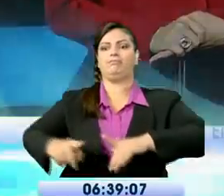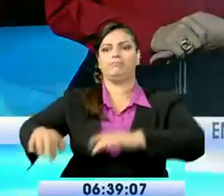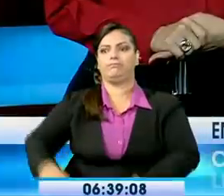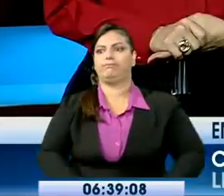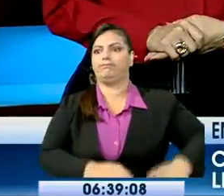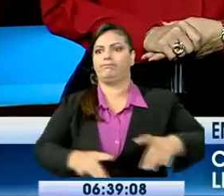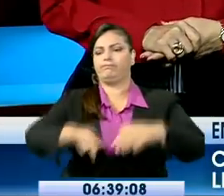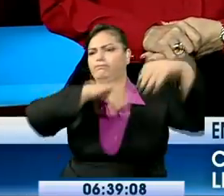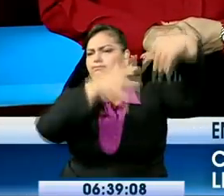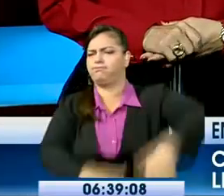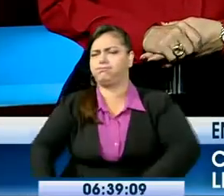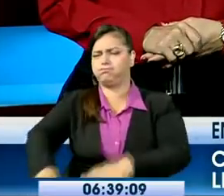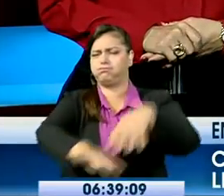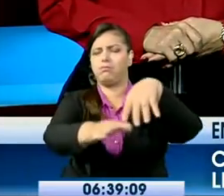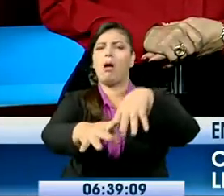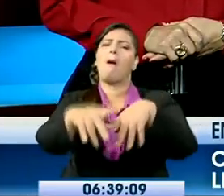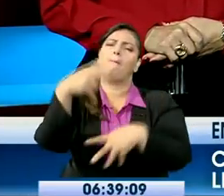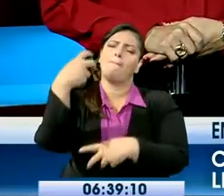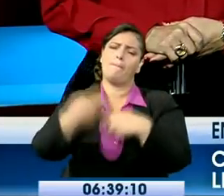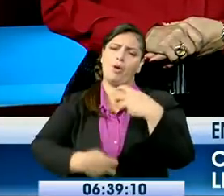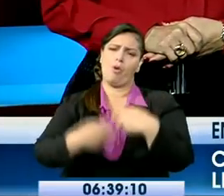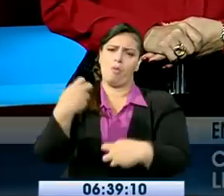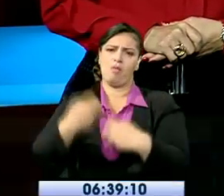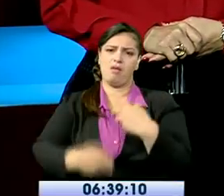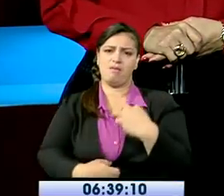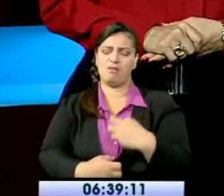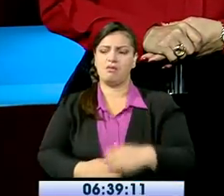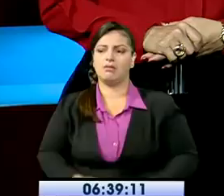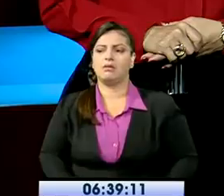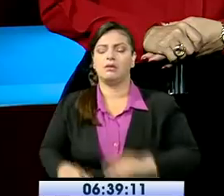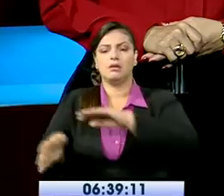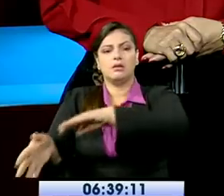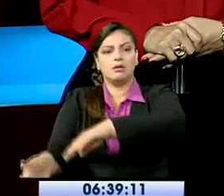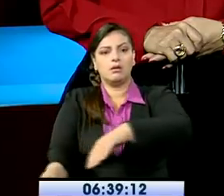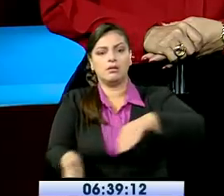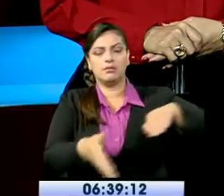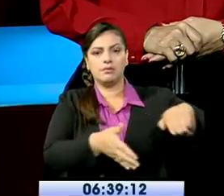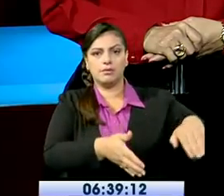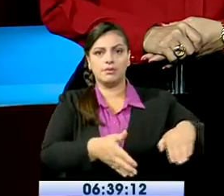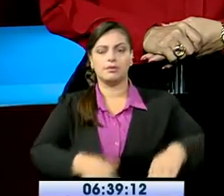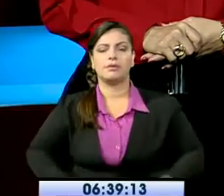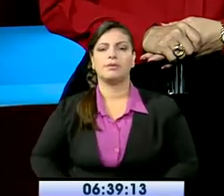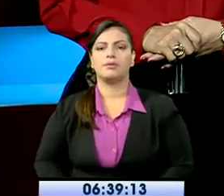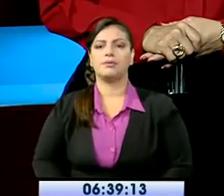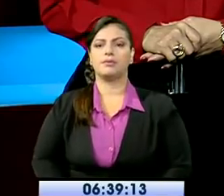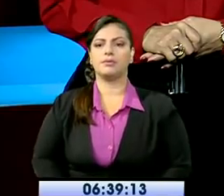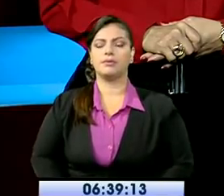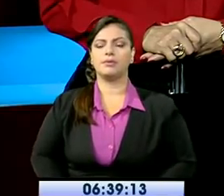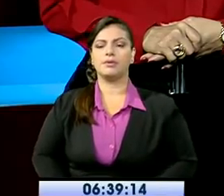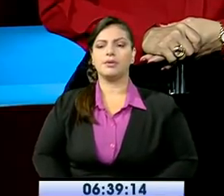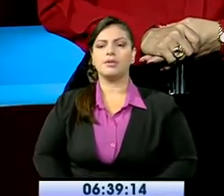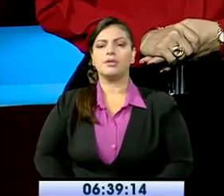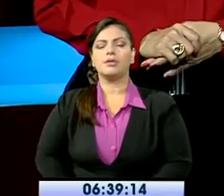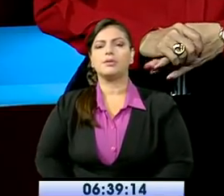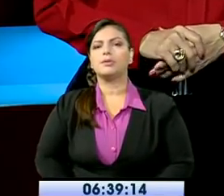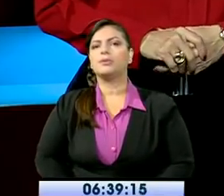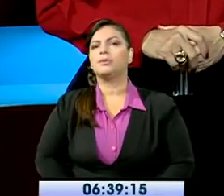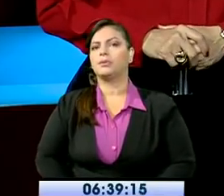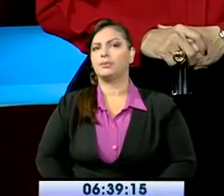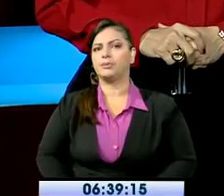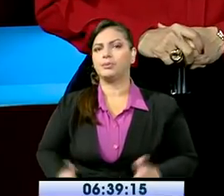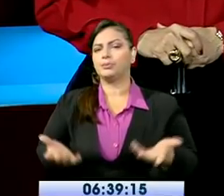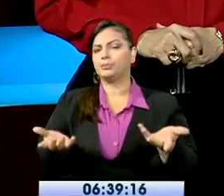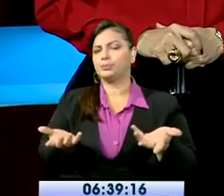medidas al andar. Pero también en otra parte del país, Luisa y amigos televidentes, varias viviendas resultaron afectadas tras las fuertes